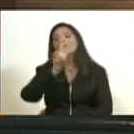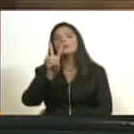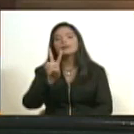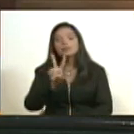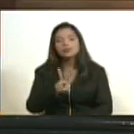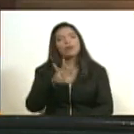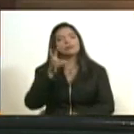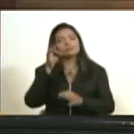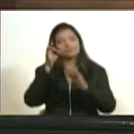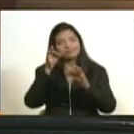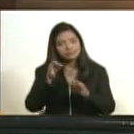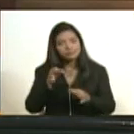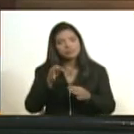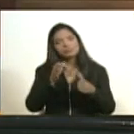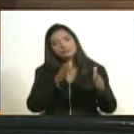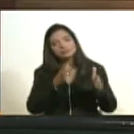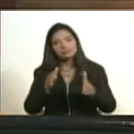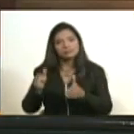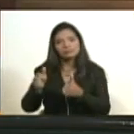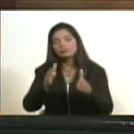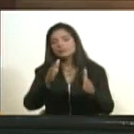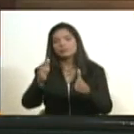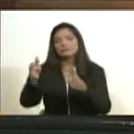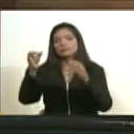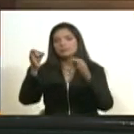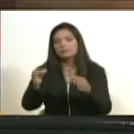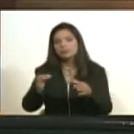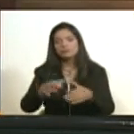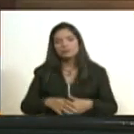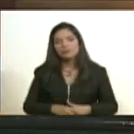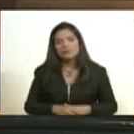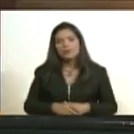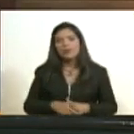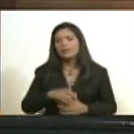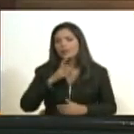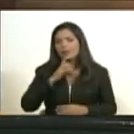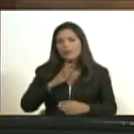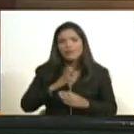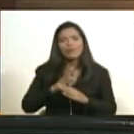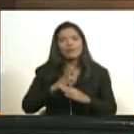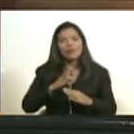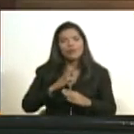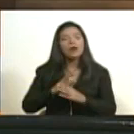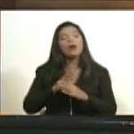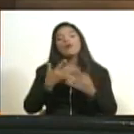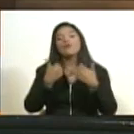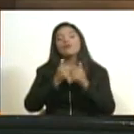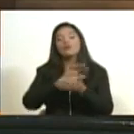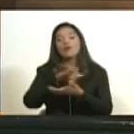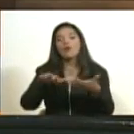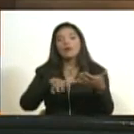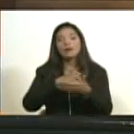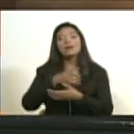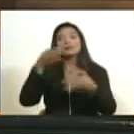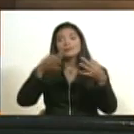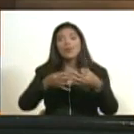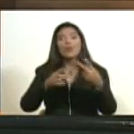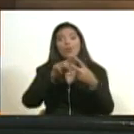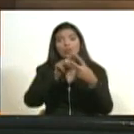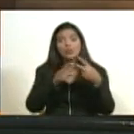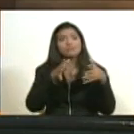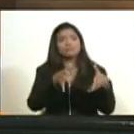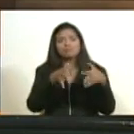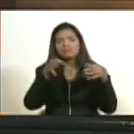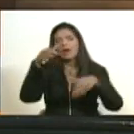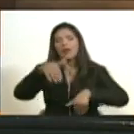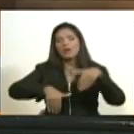caminará, cabalgará y pasará por encima de dificultades, obstáculos y violencia, y tendremos dos triunfos